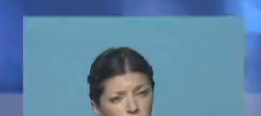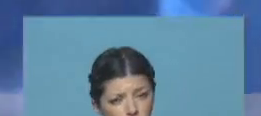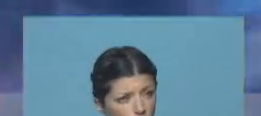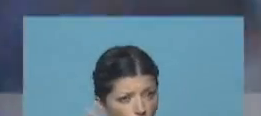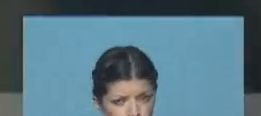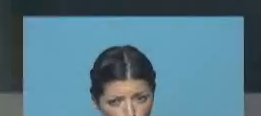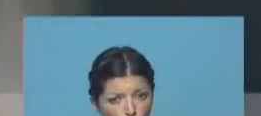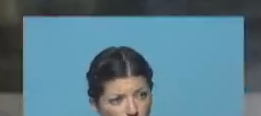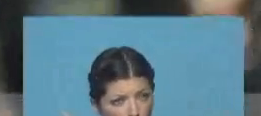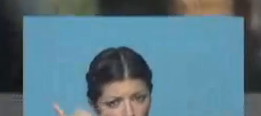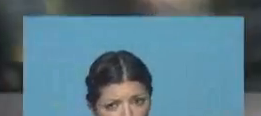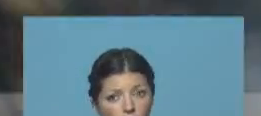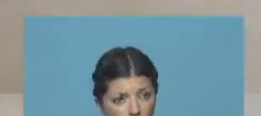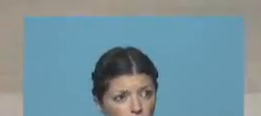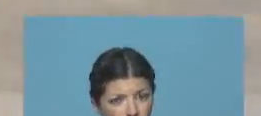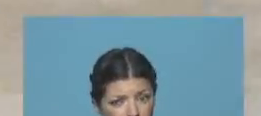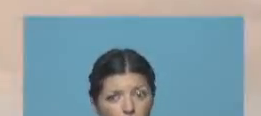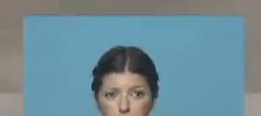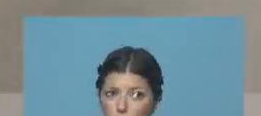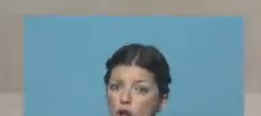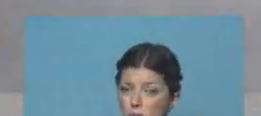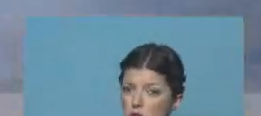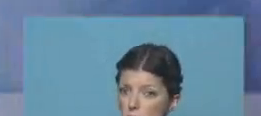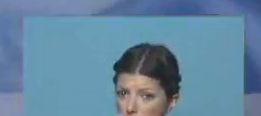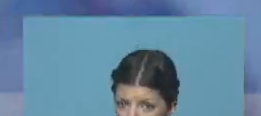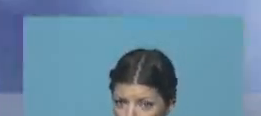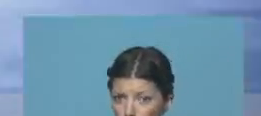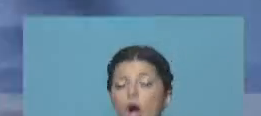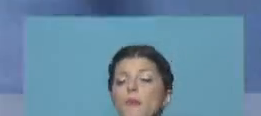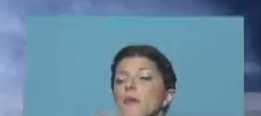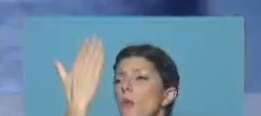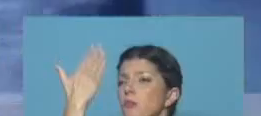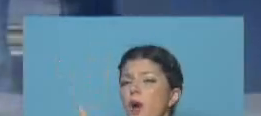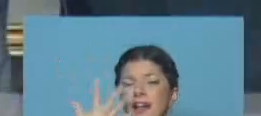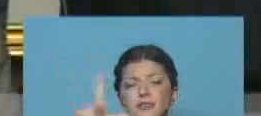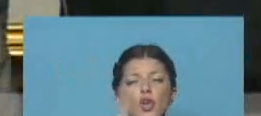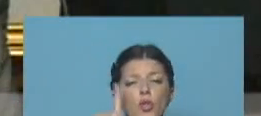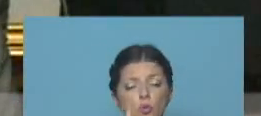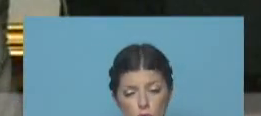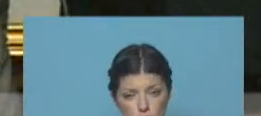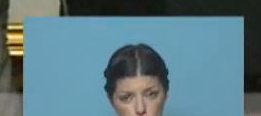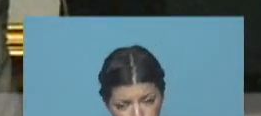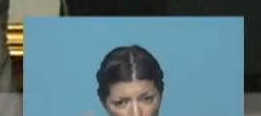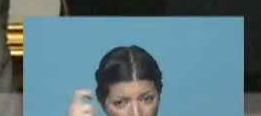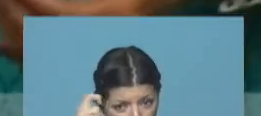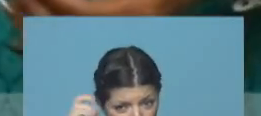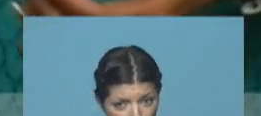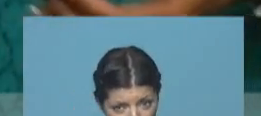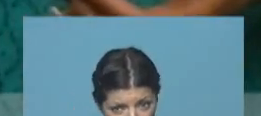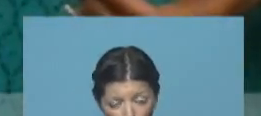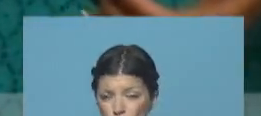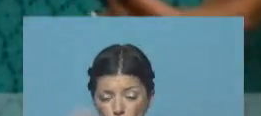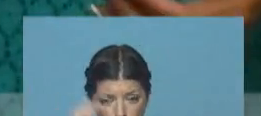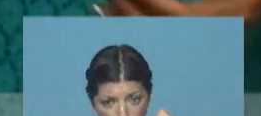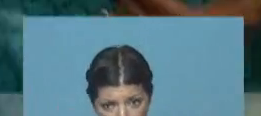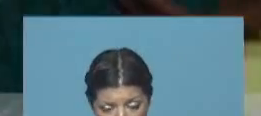presunta aprobación de las autoridades, como el pasado 5 de julio, cuando entraron a la Asamblea Nacional e hirieron a varios diputados.